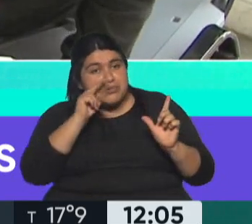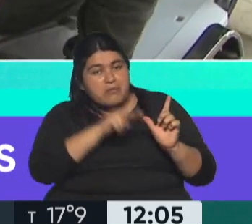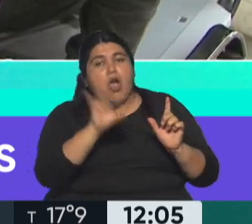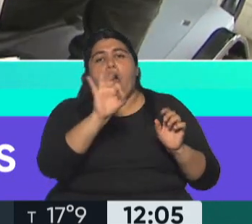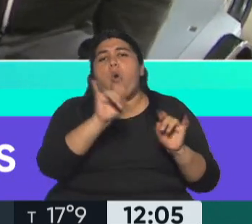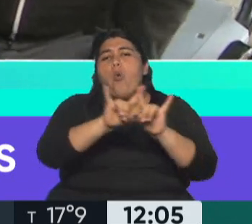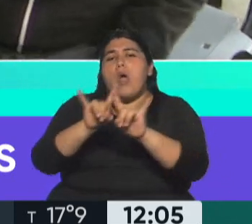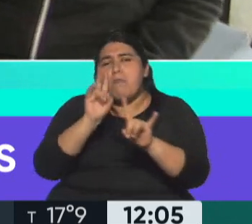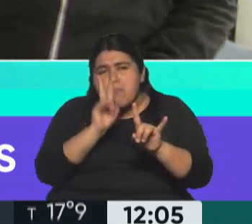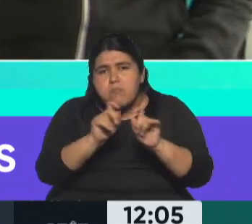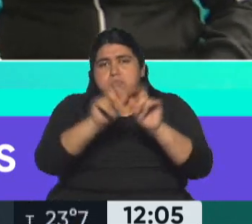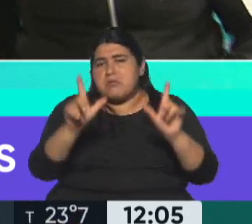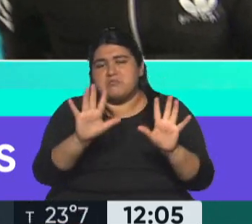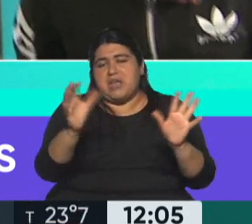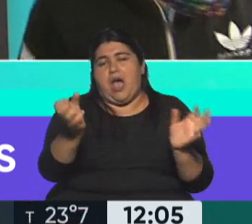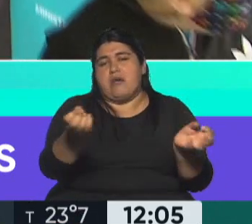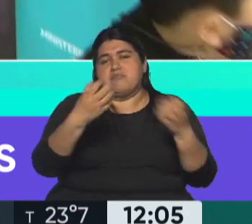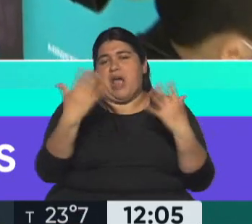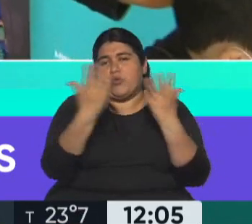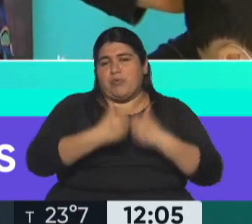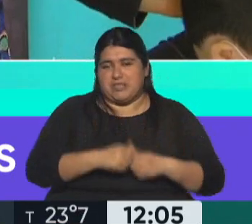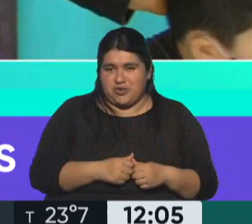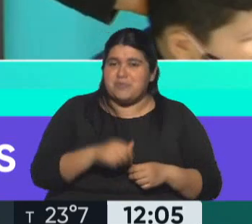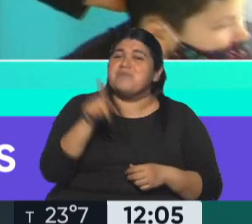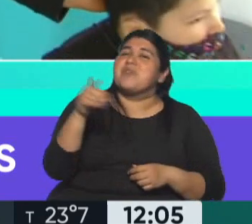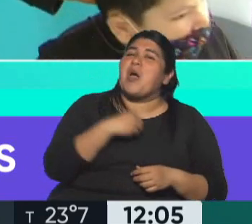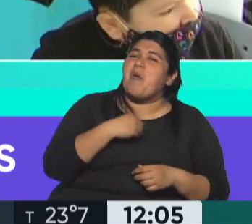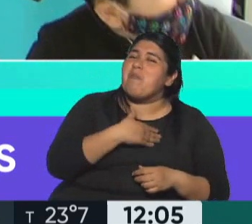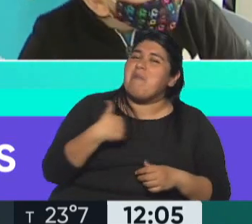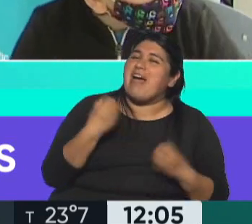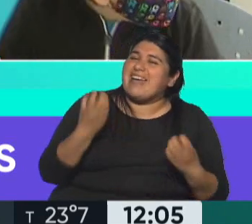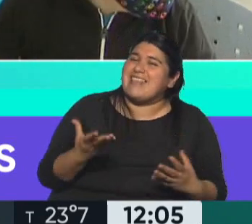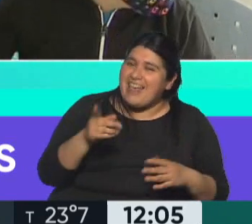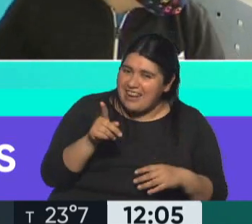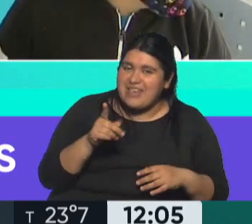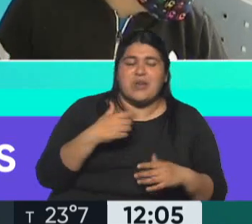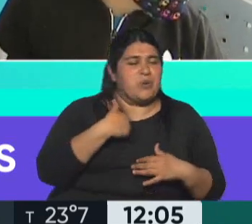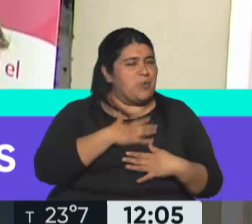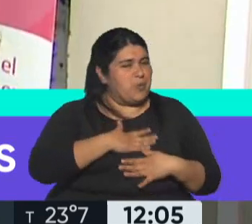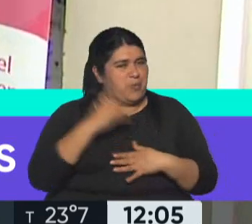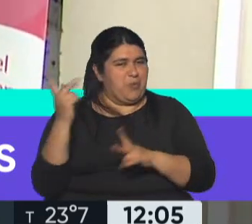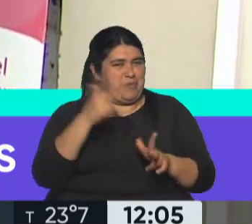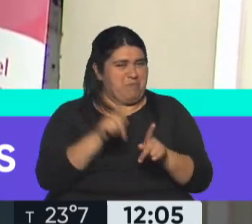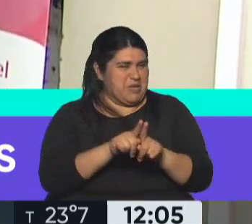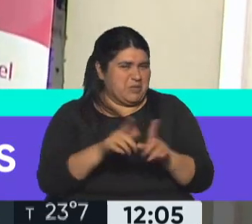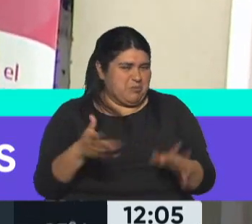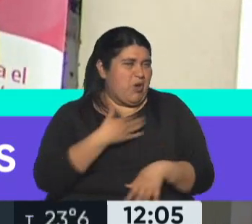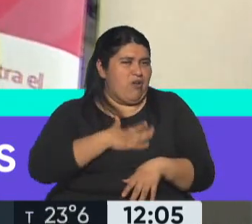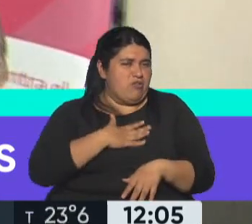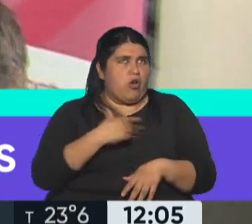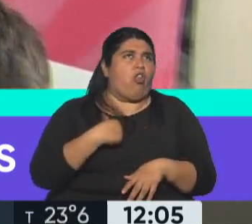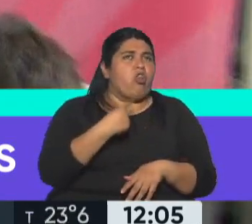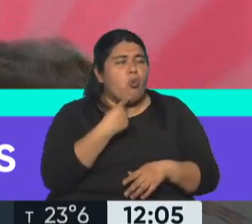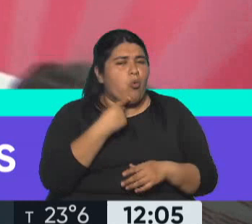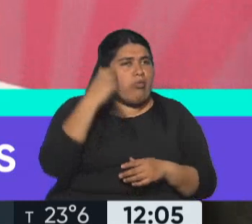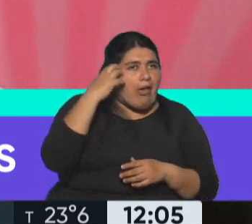y automáticamente llega. ¿Y vos cómo te sentís como mamá? Bien, yo contenta, la verdad que contenta. Como dijo él, no dudamos en ningún